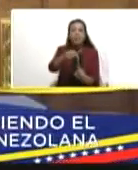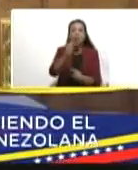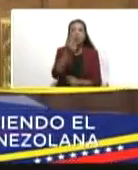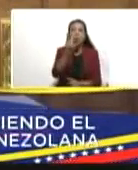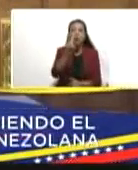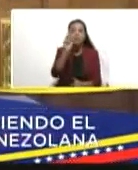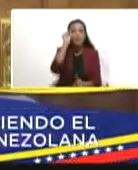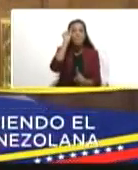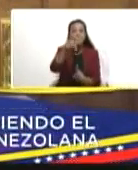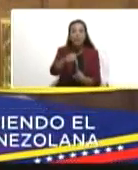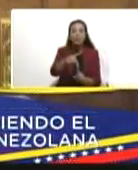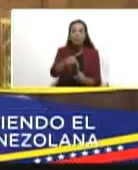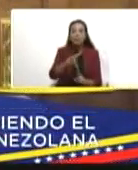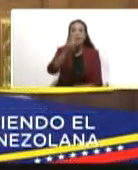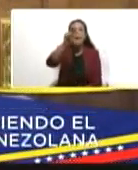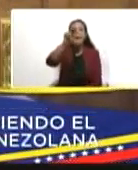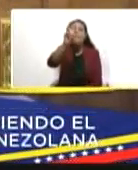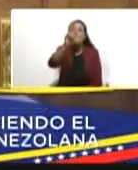metas